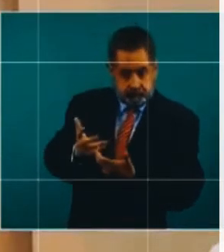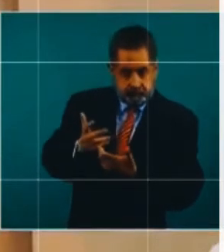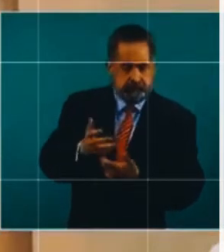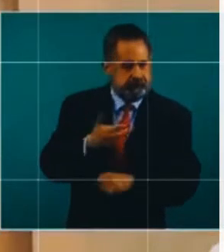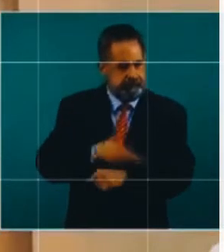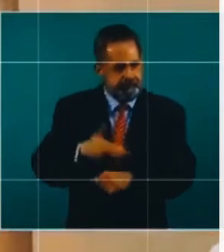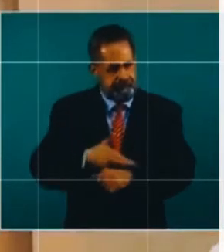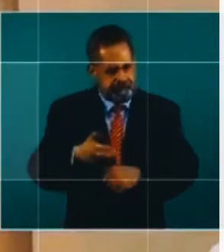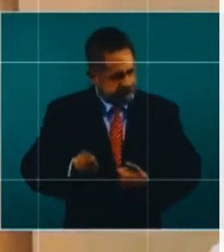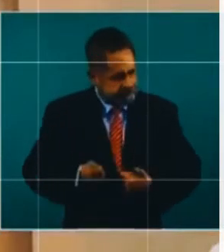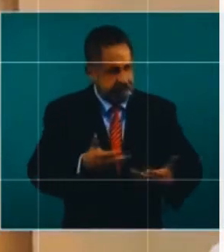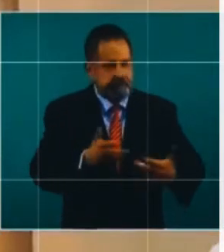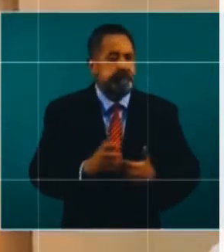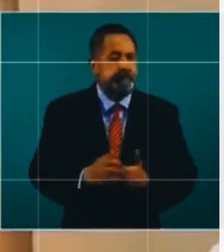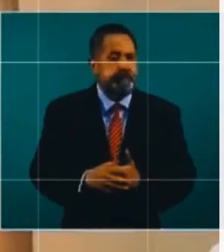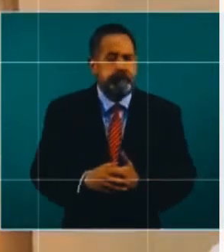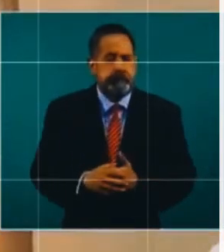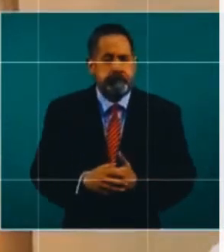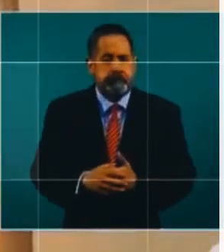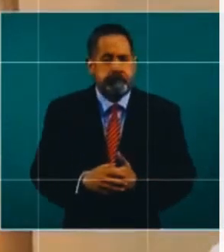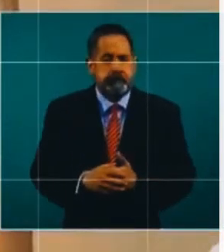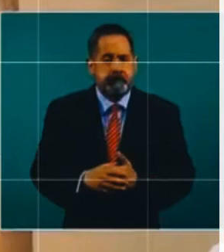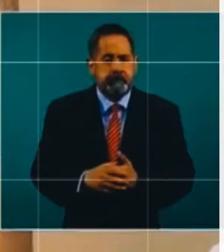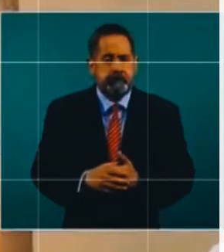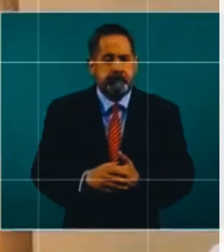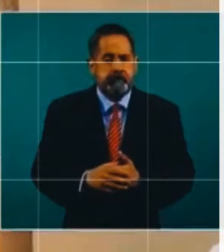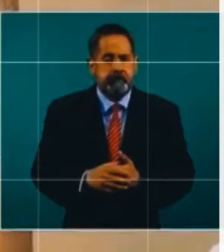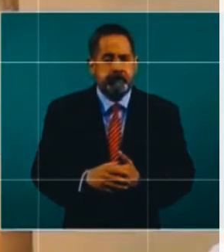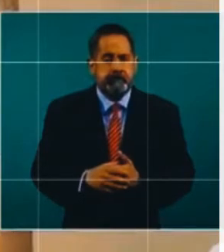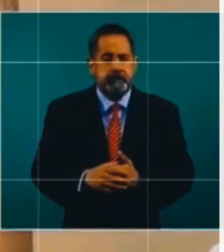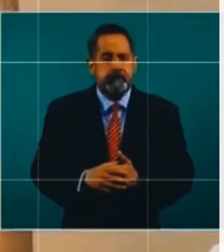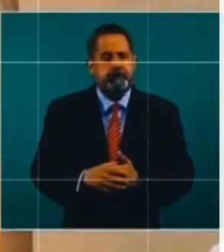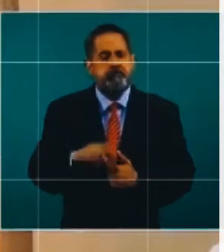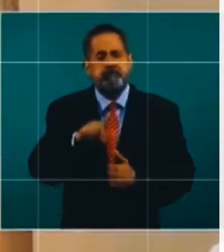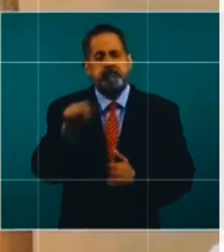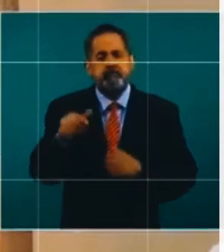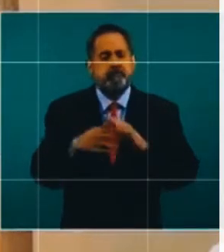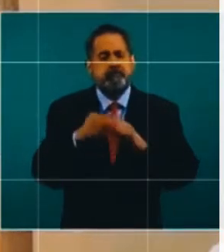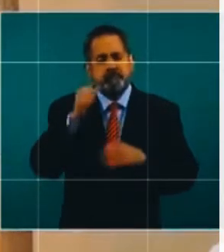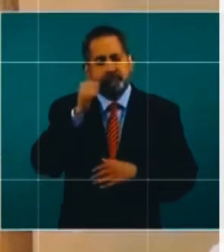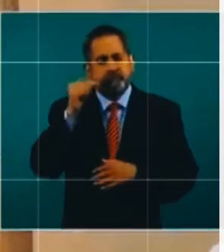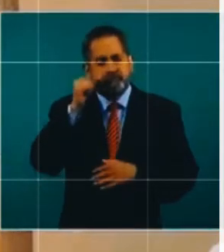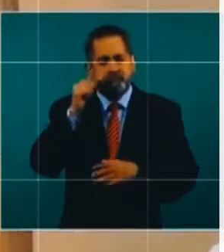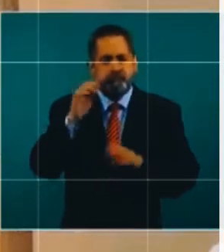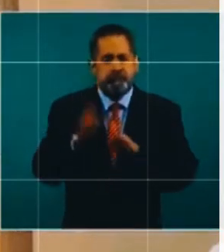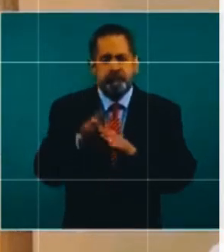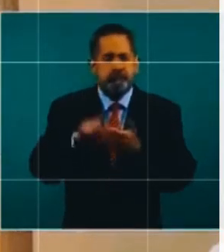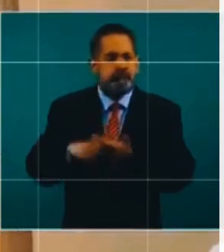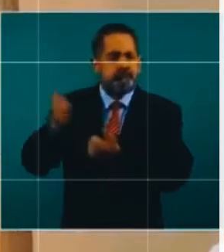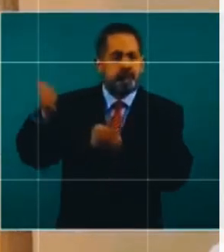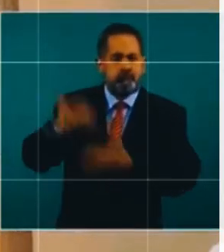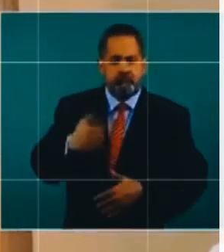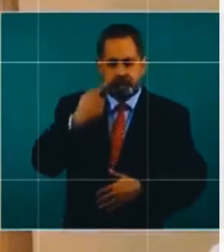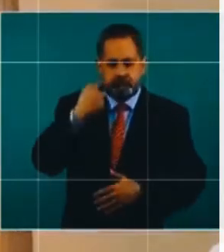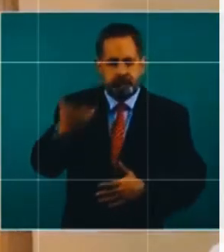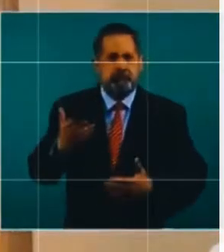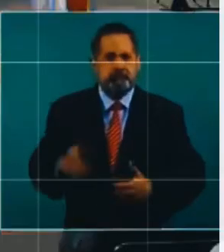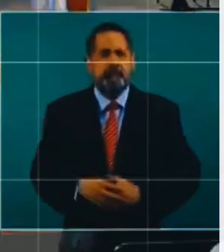México. La siguiente distribución es lo que el día de ayer arribó. Adelante, por